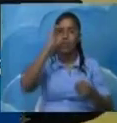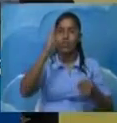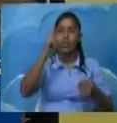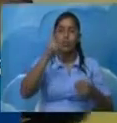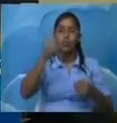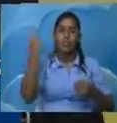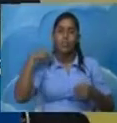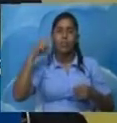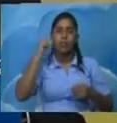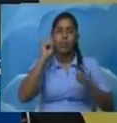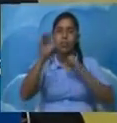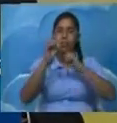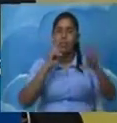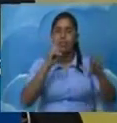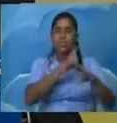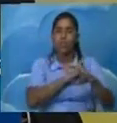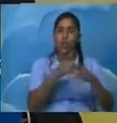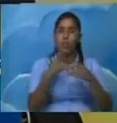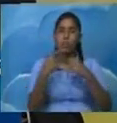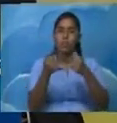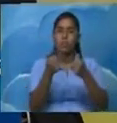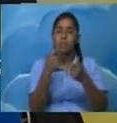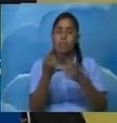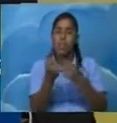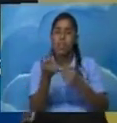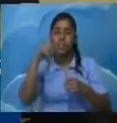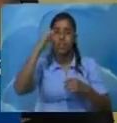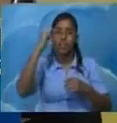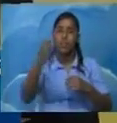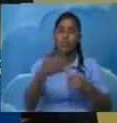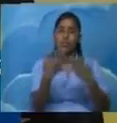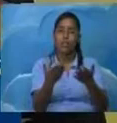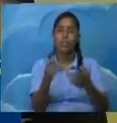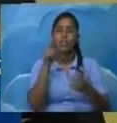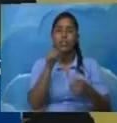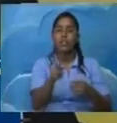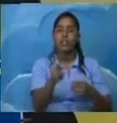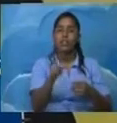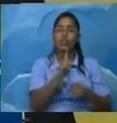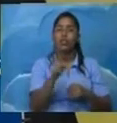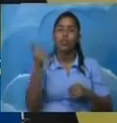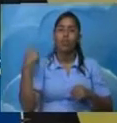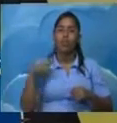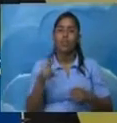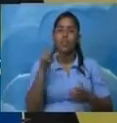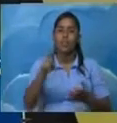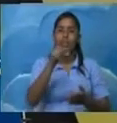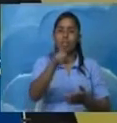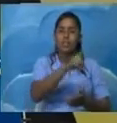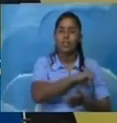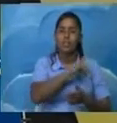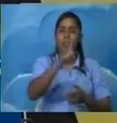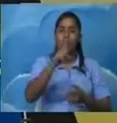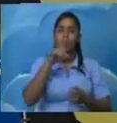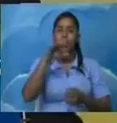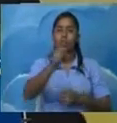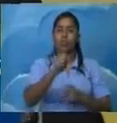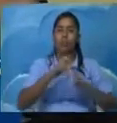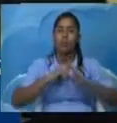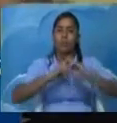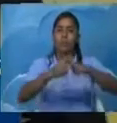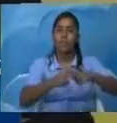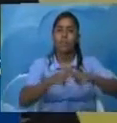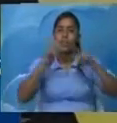para repartir a otros de los bienes que Dios te da. Y tú no tendrás necesidad de tomar